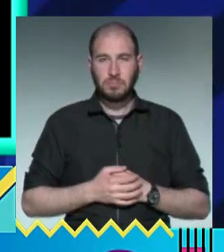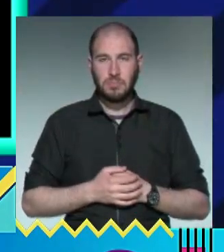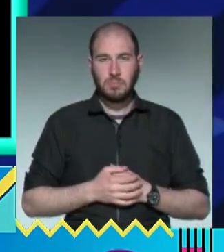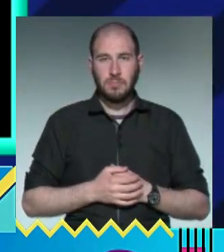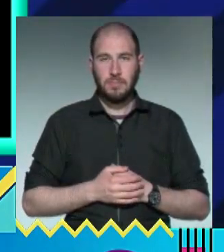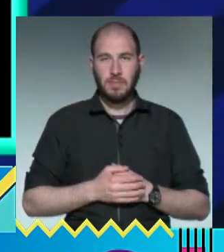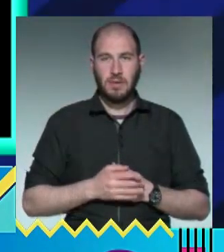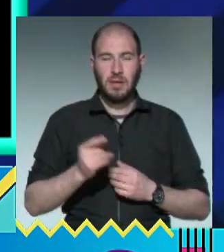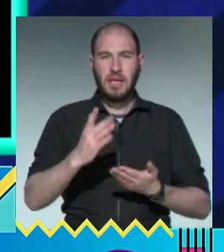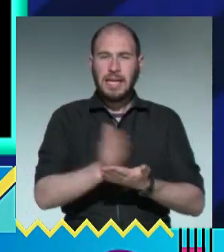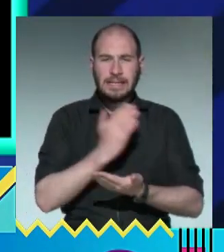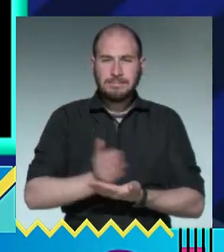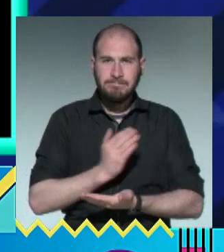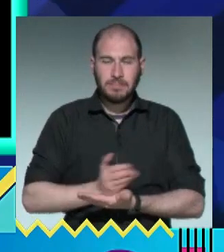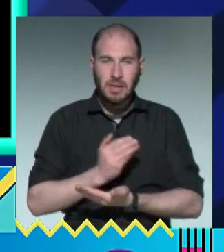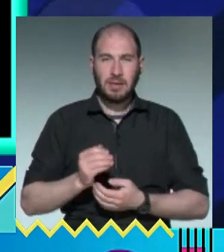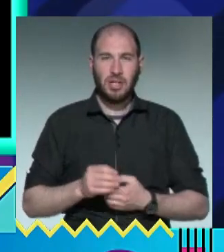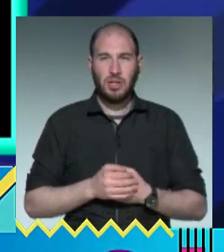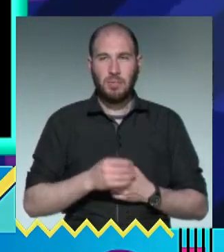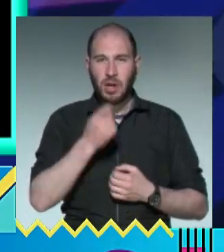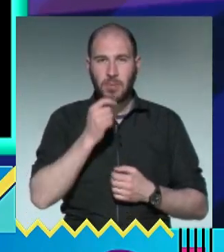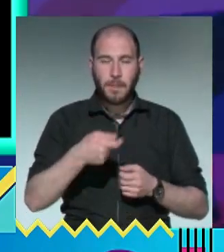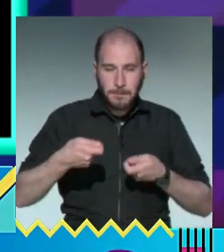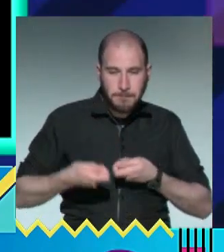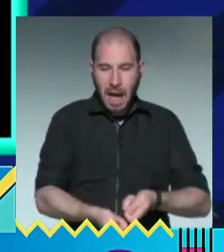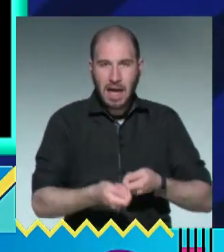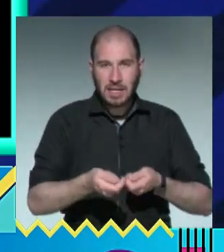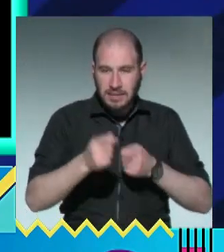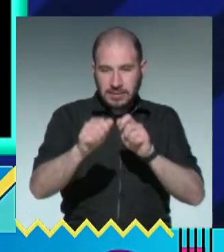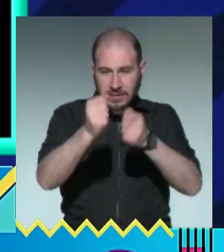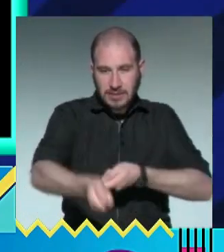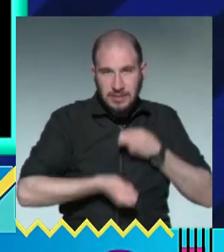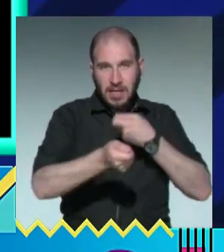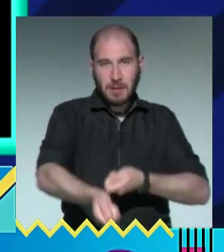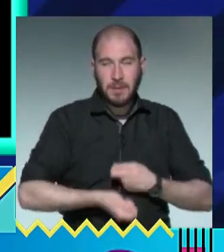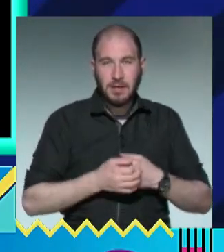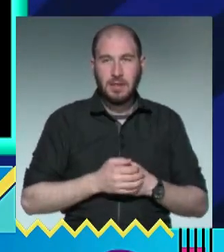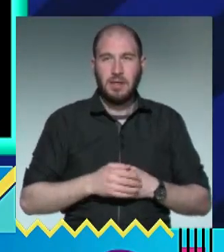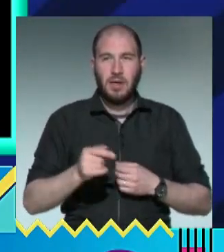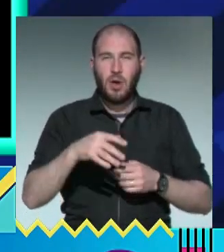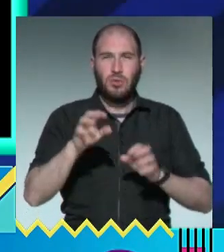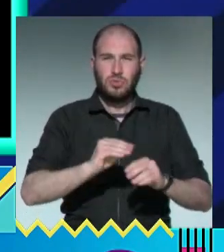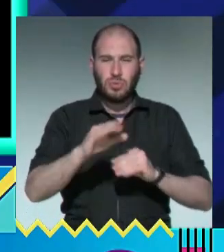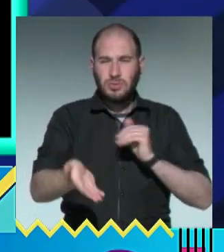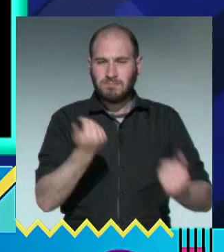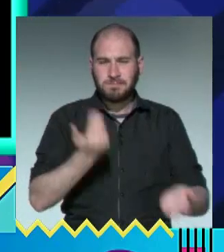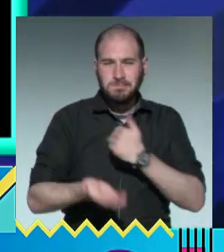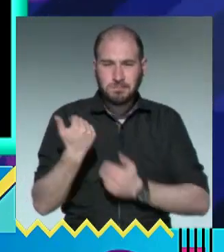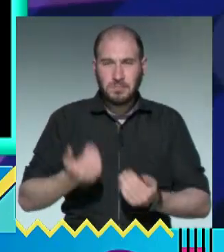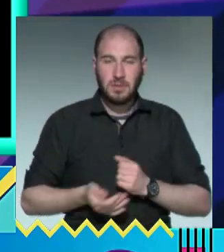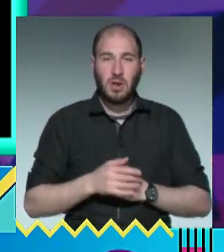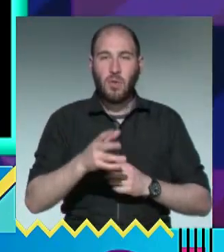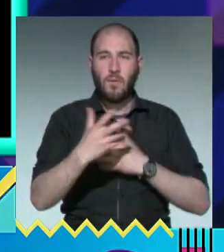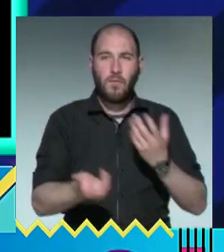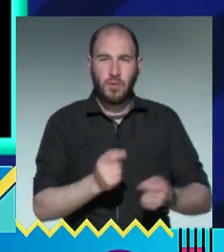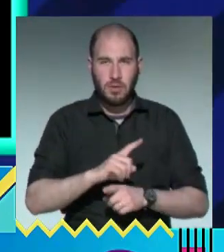que tratar de limpiar, en vez de agarrar la pala, la zapa y juntar toda la mugre y tirarla, se utiliza el